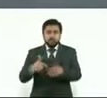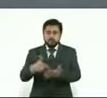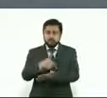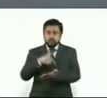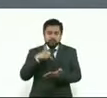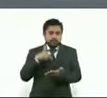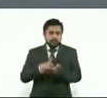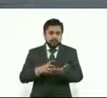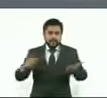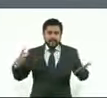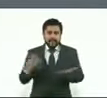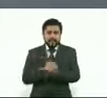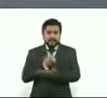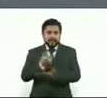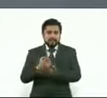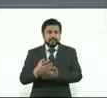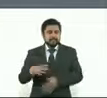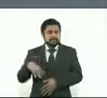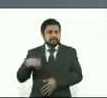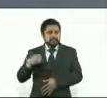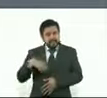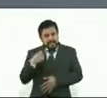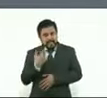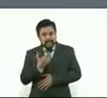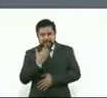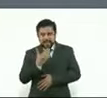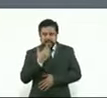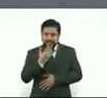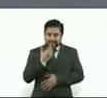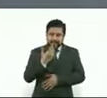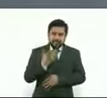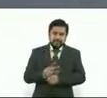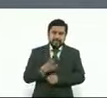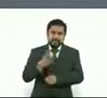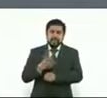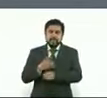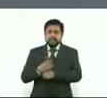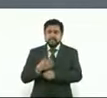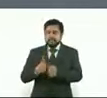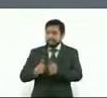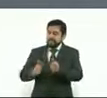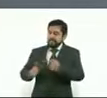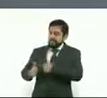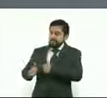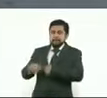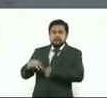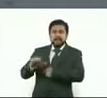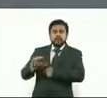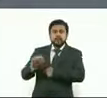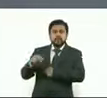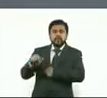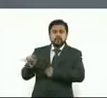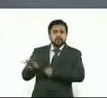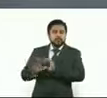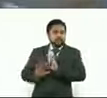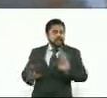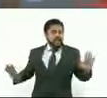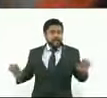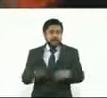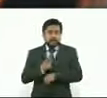y que hace un esfuerzo sensacional para dejar atrás a Marco Antonio Caballero y colocarse en ese segundo puesto. Por cierto que